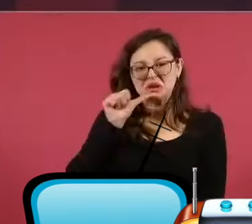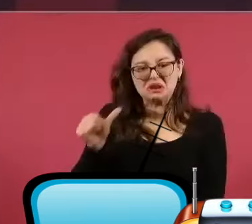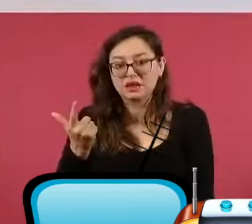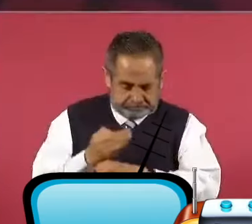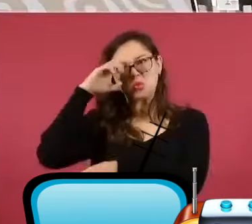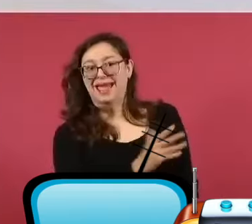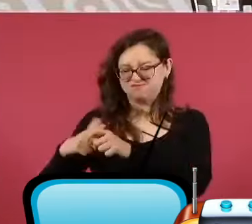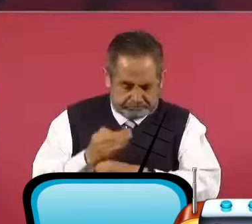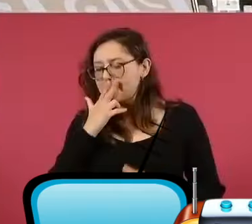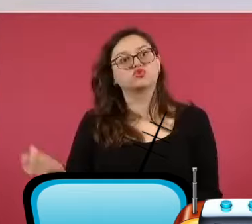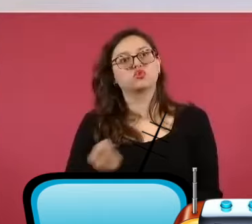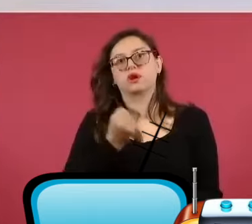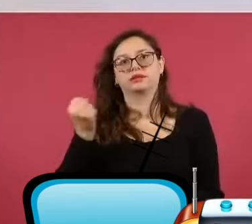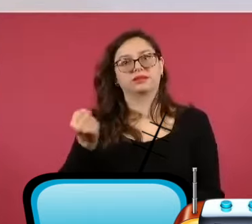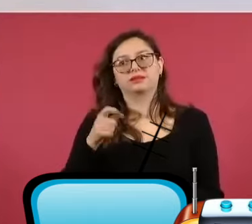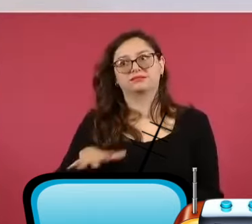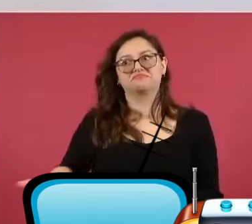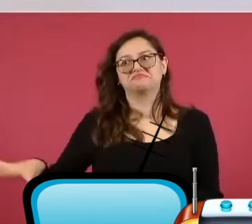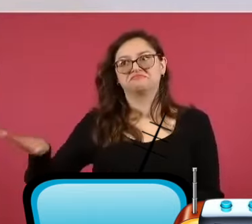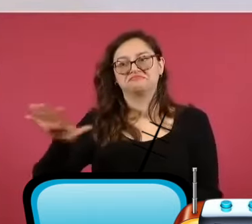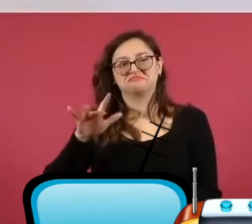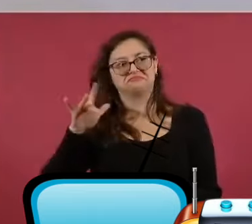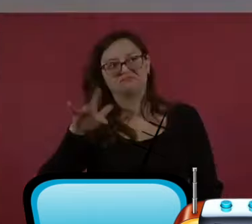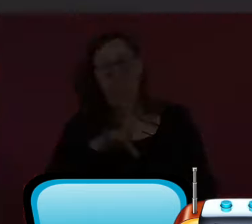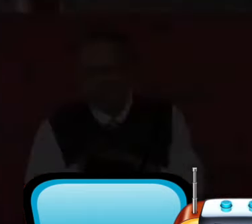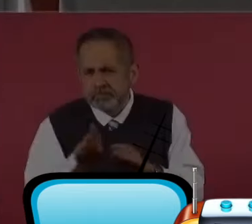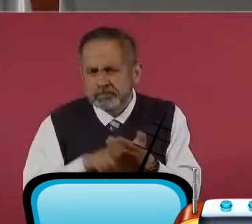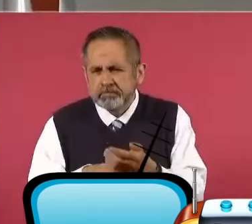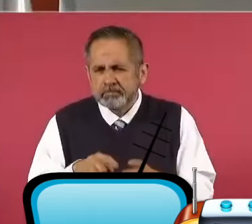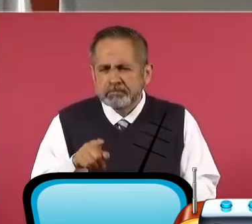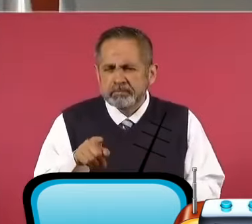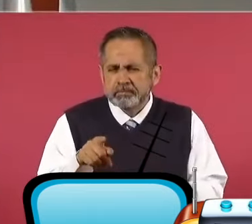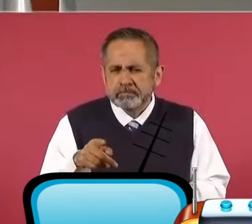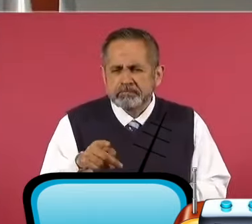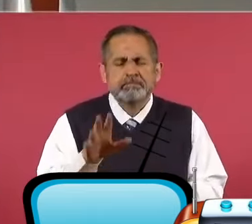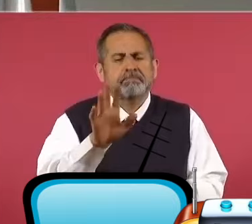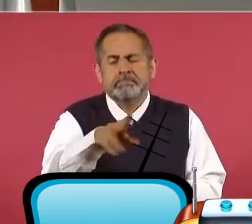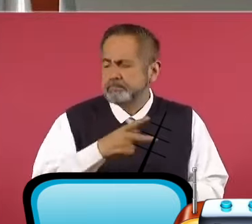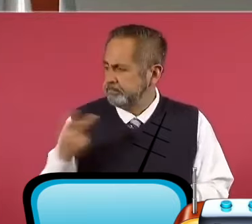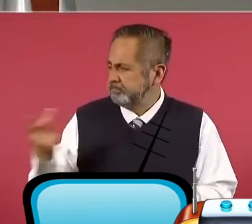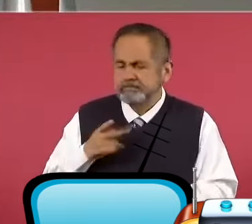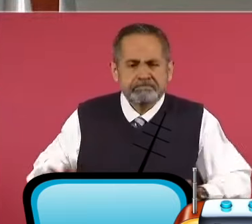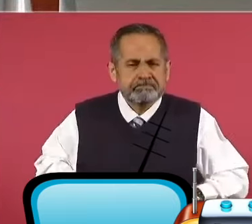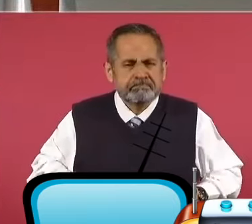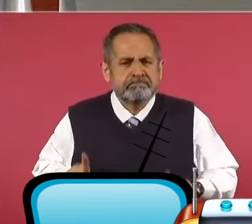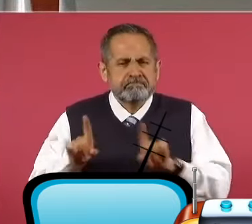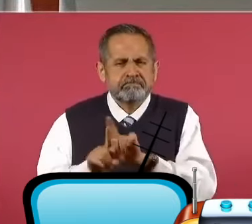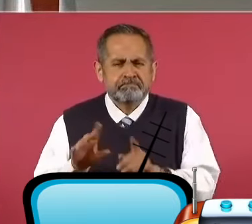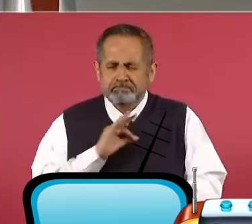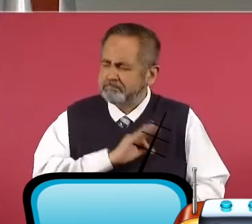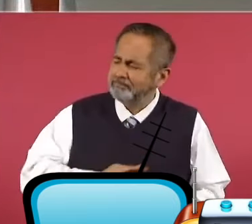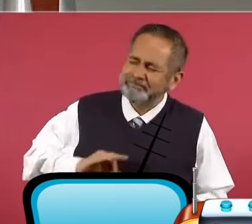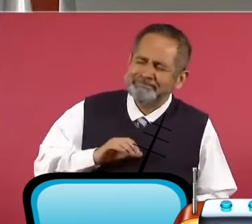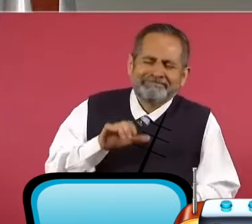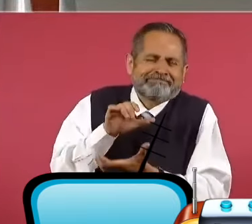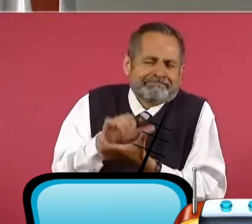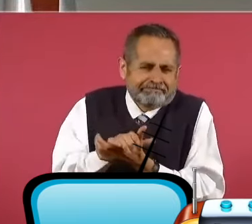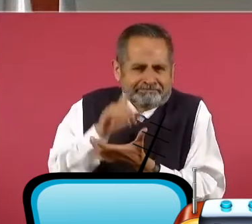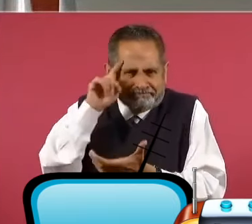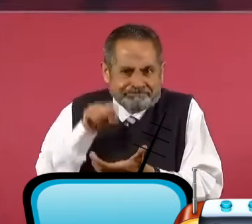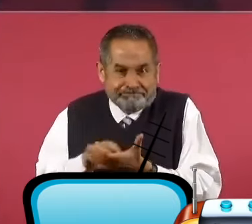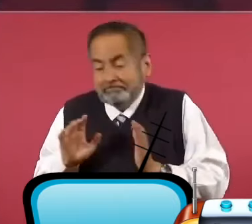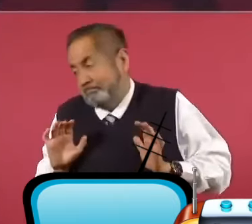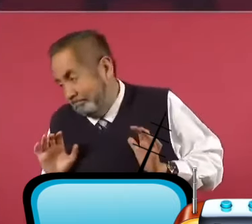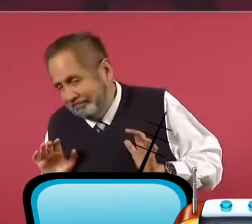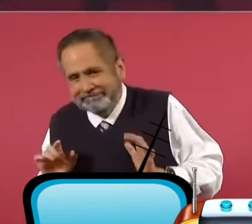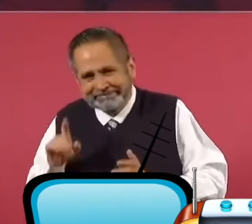AMLO, se despidió no solo de los medios de comunicación, sino de todo el pueblo bueno